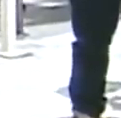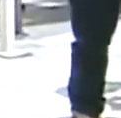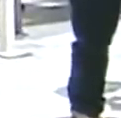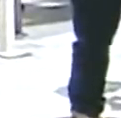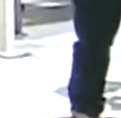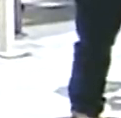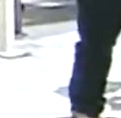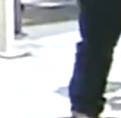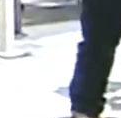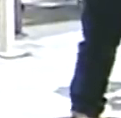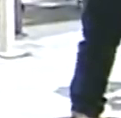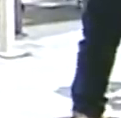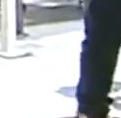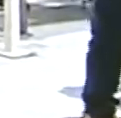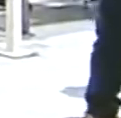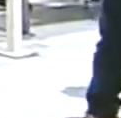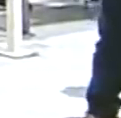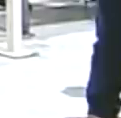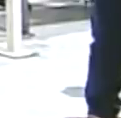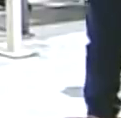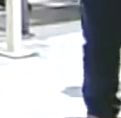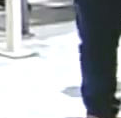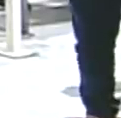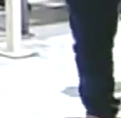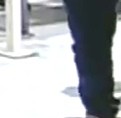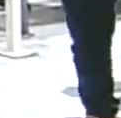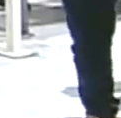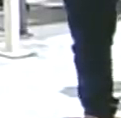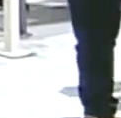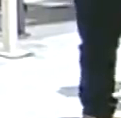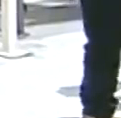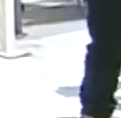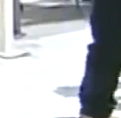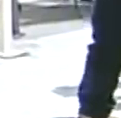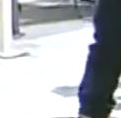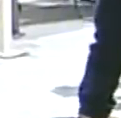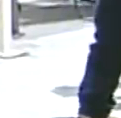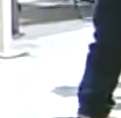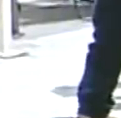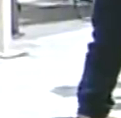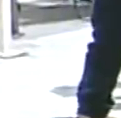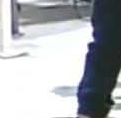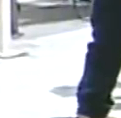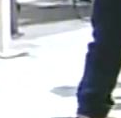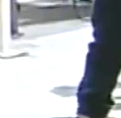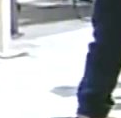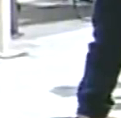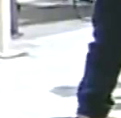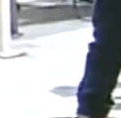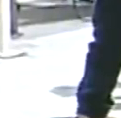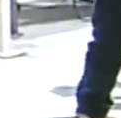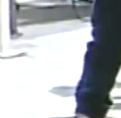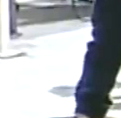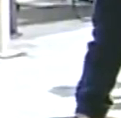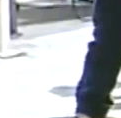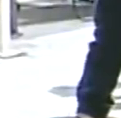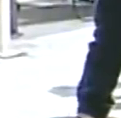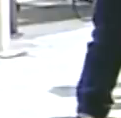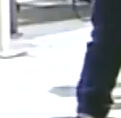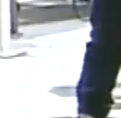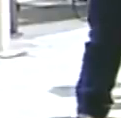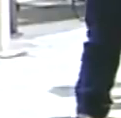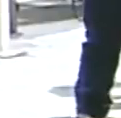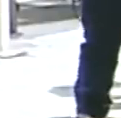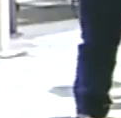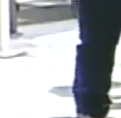de las trabajadoras que nos va a ayudar, Angélica, a ver los procesos productivos que ya me he